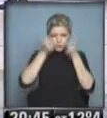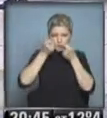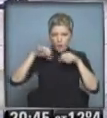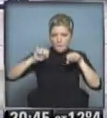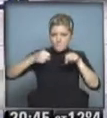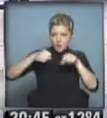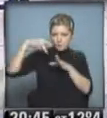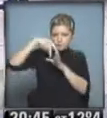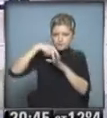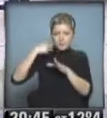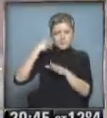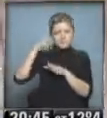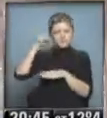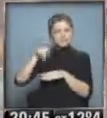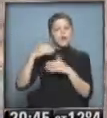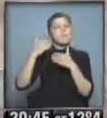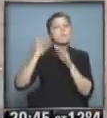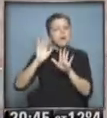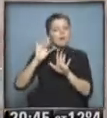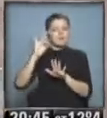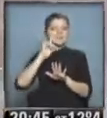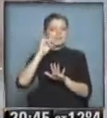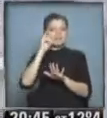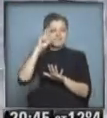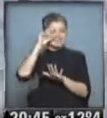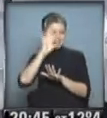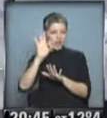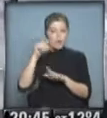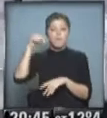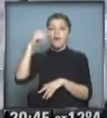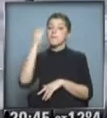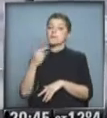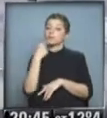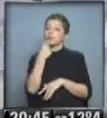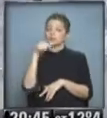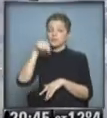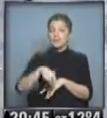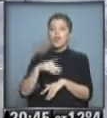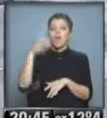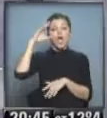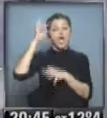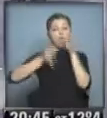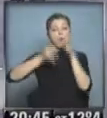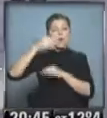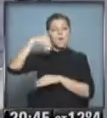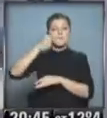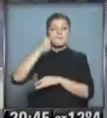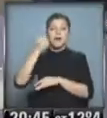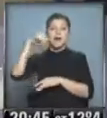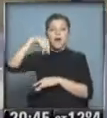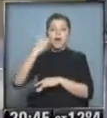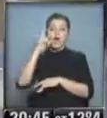sospechan que podrían ser el rafa dice el juez manuel de campos quien tiene la causa